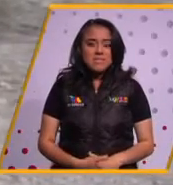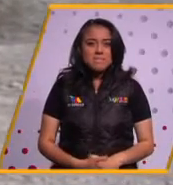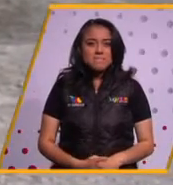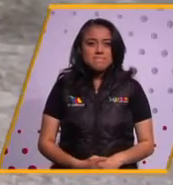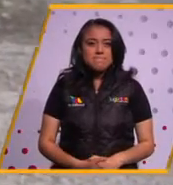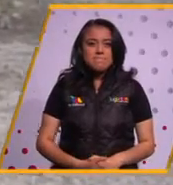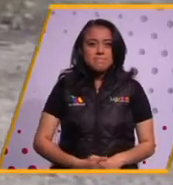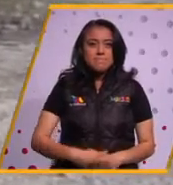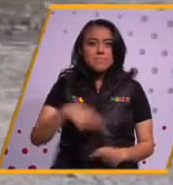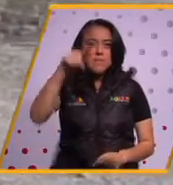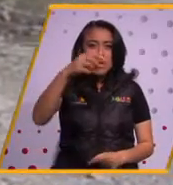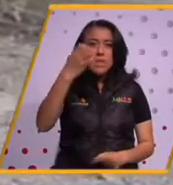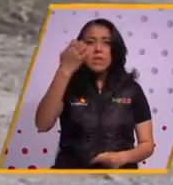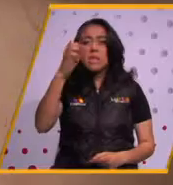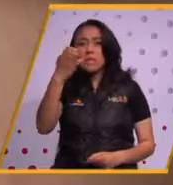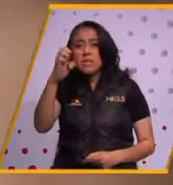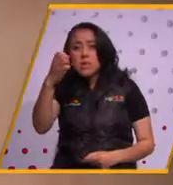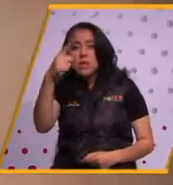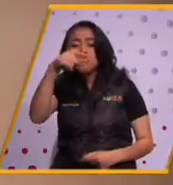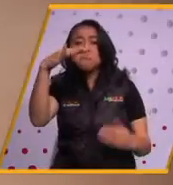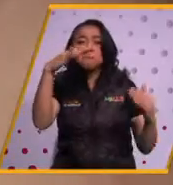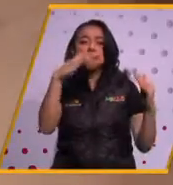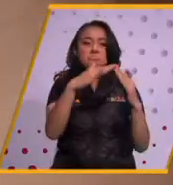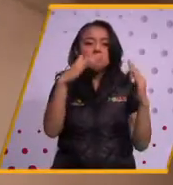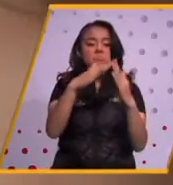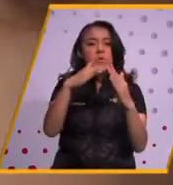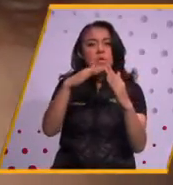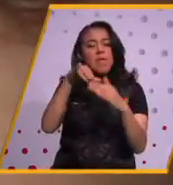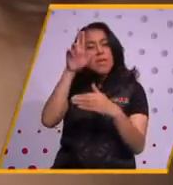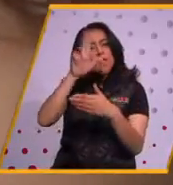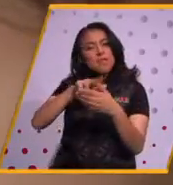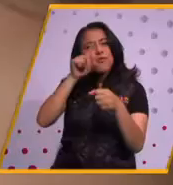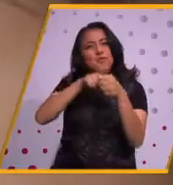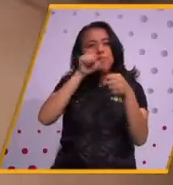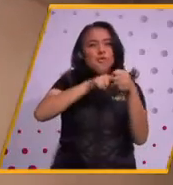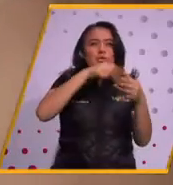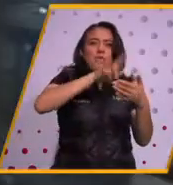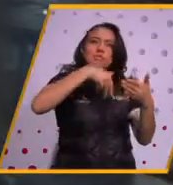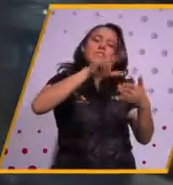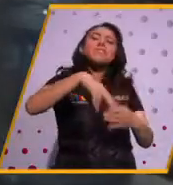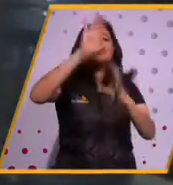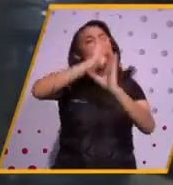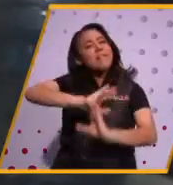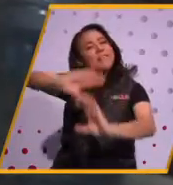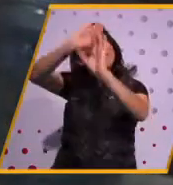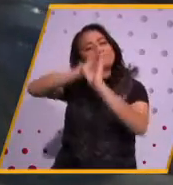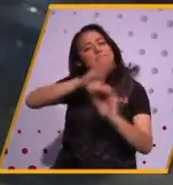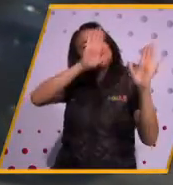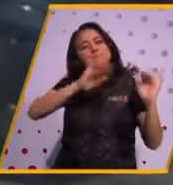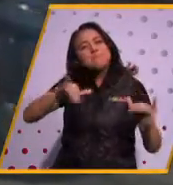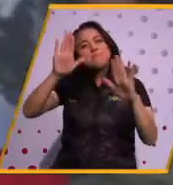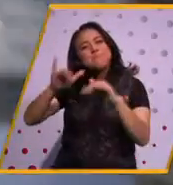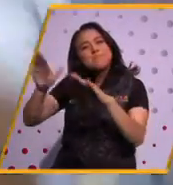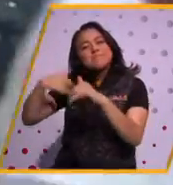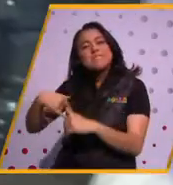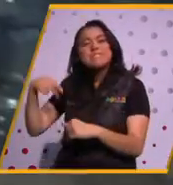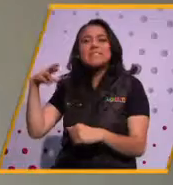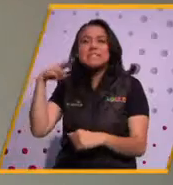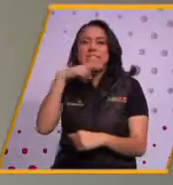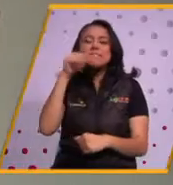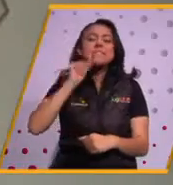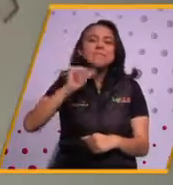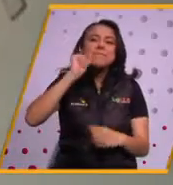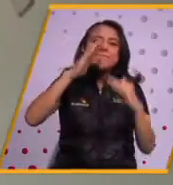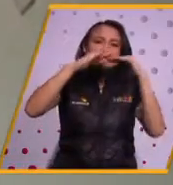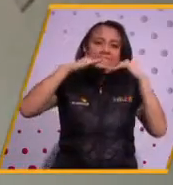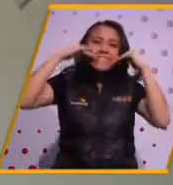De aquí a enero, los hogares lucen llenos de color. Los villancicos, que fácilmente se funden con las sonrisas de los más